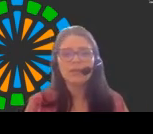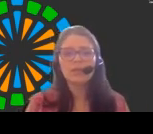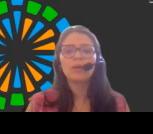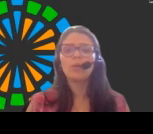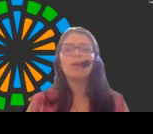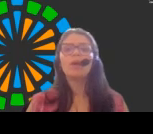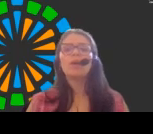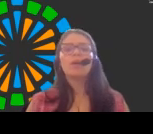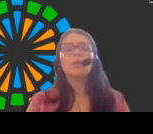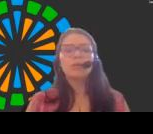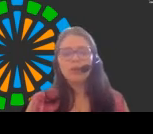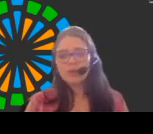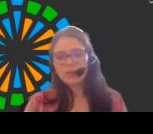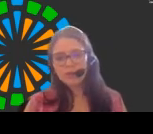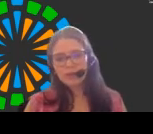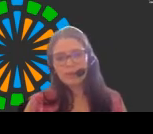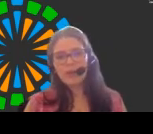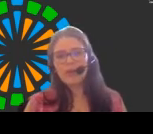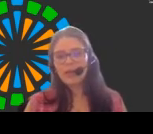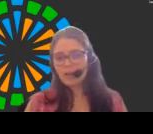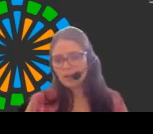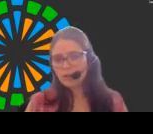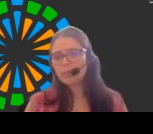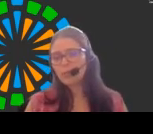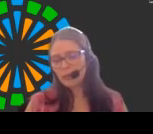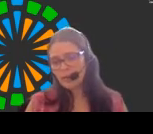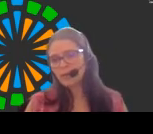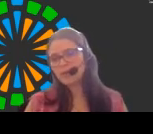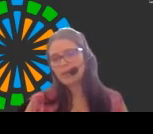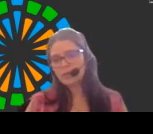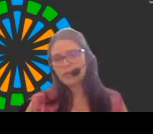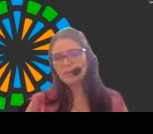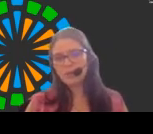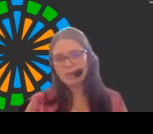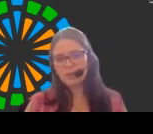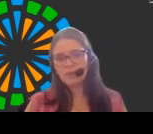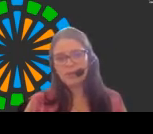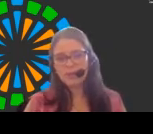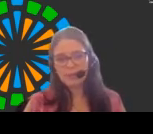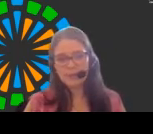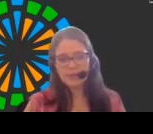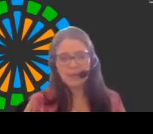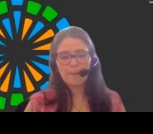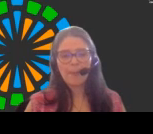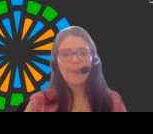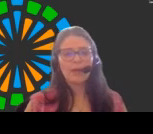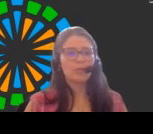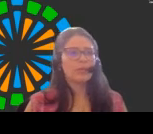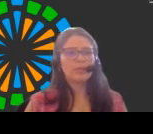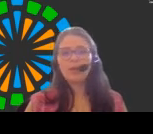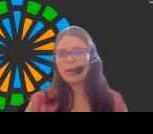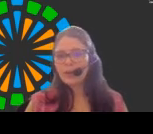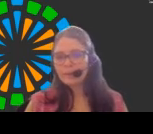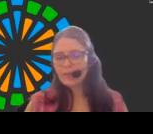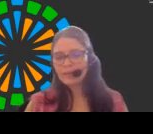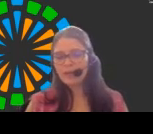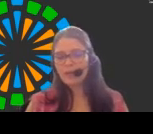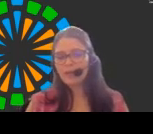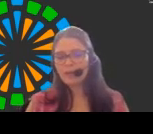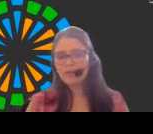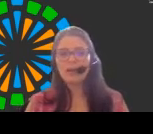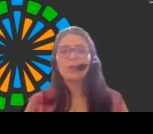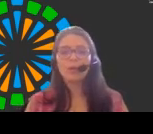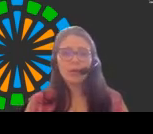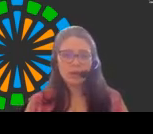el sector turístico con todos los sectores para que estos promuevan los derechos de las personas con discapacidad no es que el